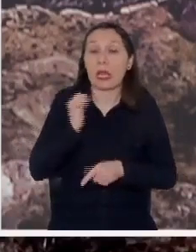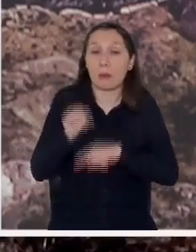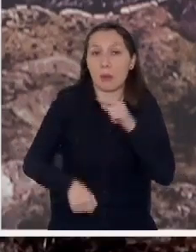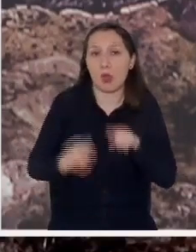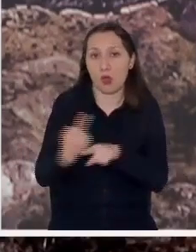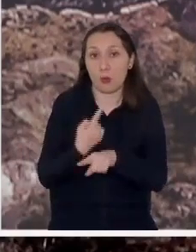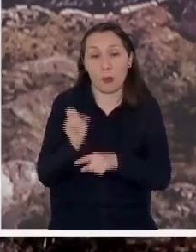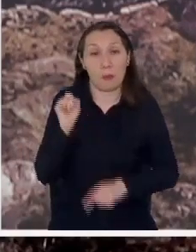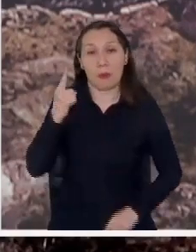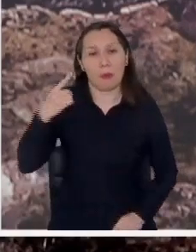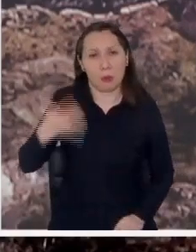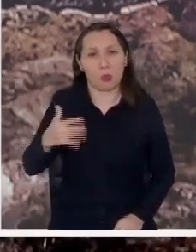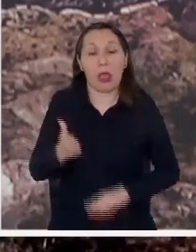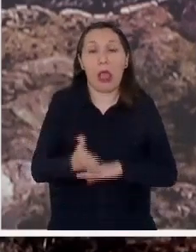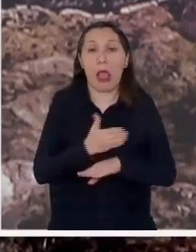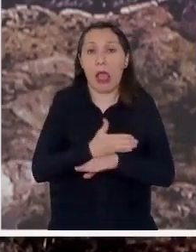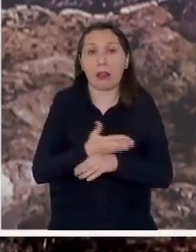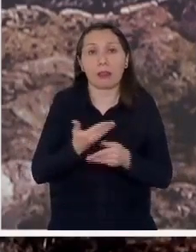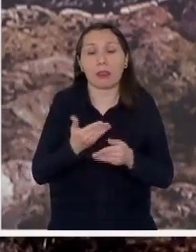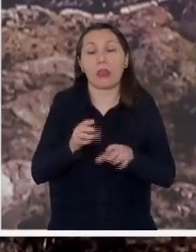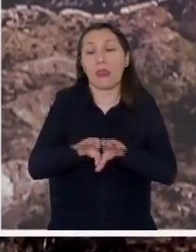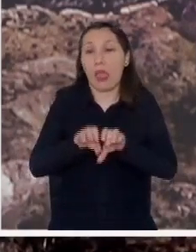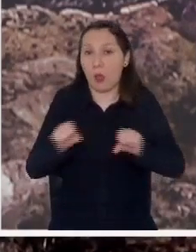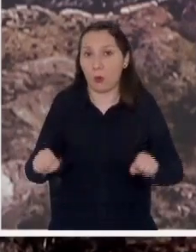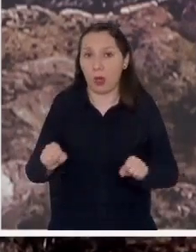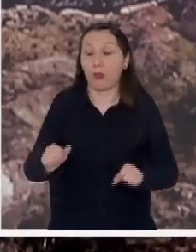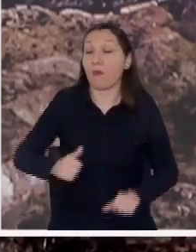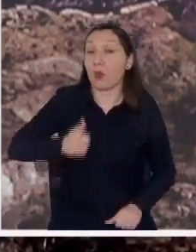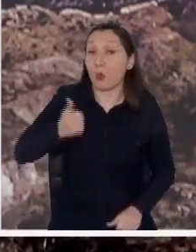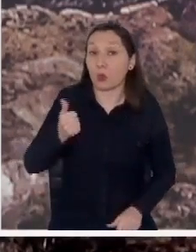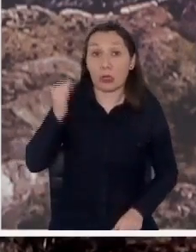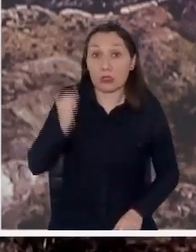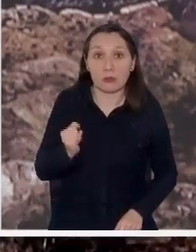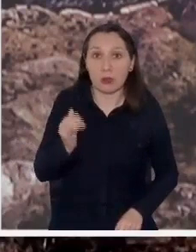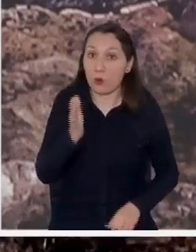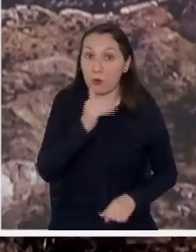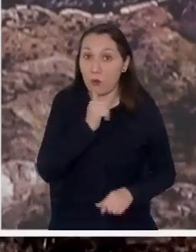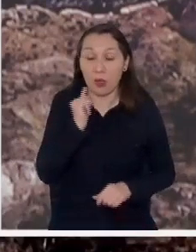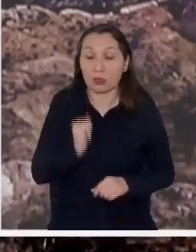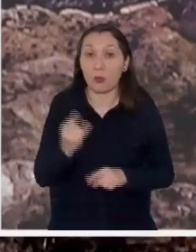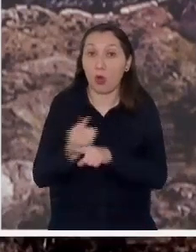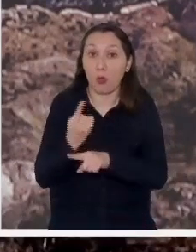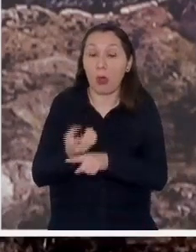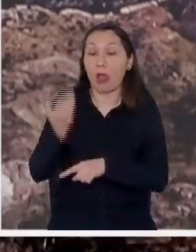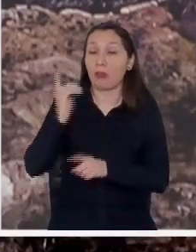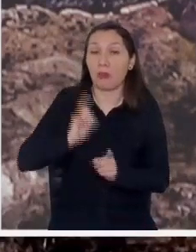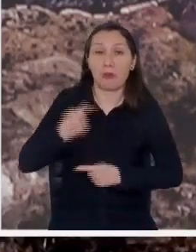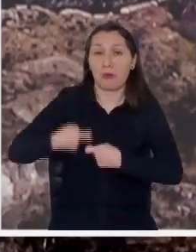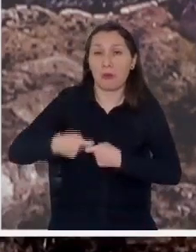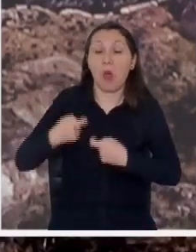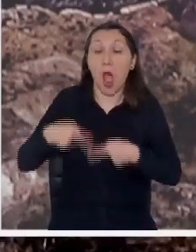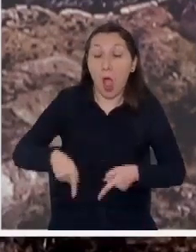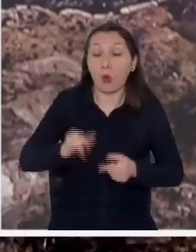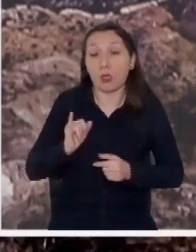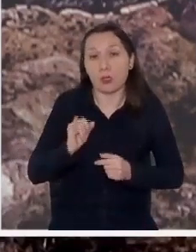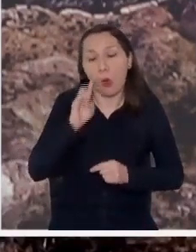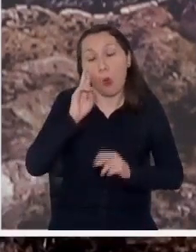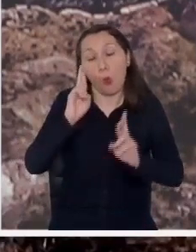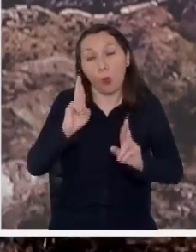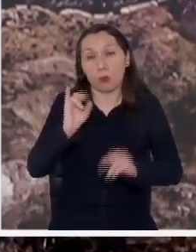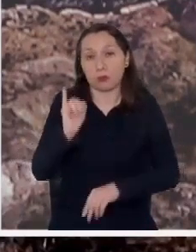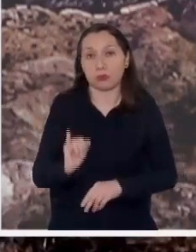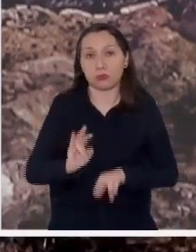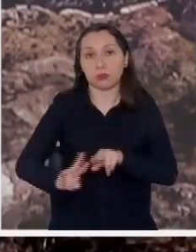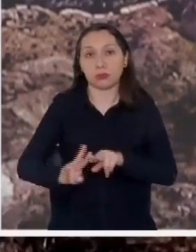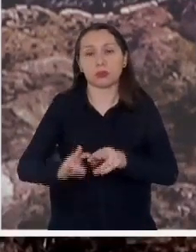que lo primero no antes de poder generar acuerdos voluntad que no siempre hemos tenido ni siquiera conversar y esta vez Esperamos que sí vaya